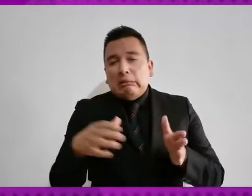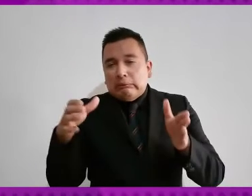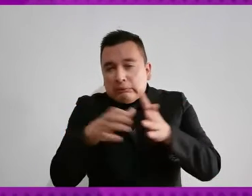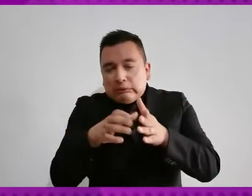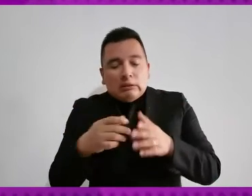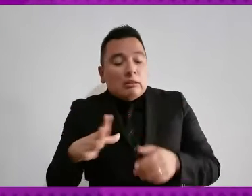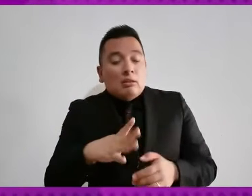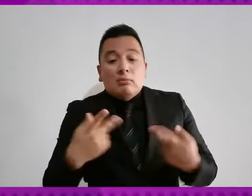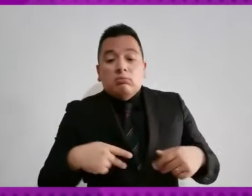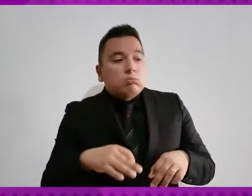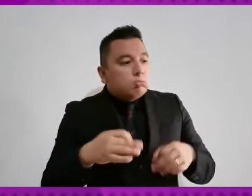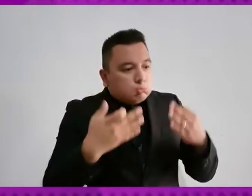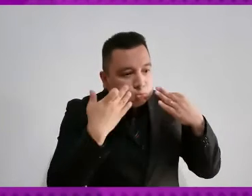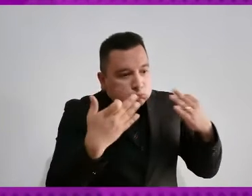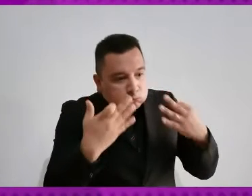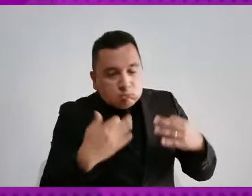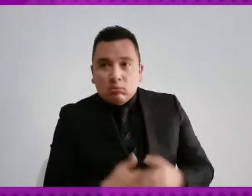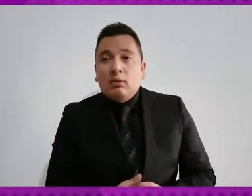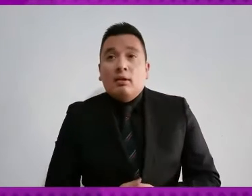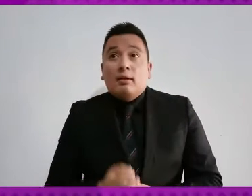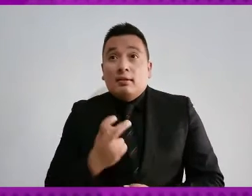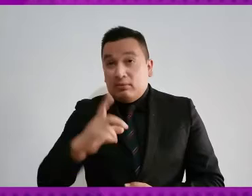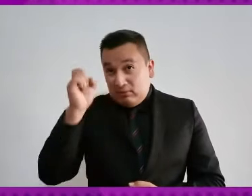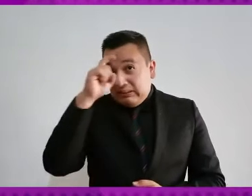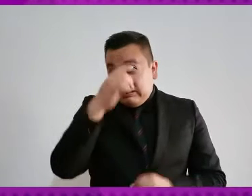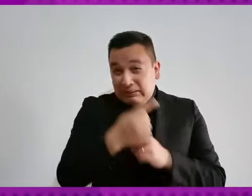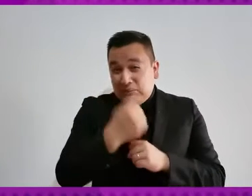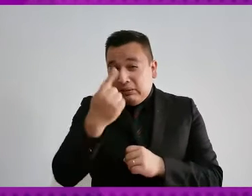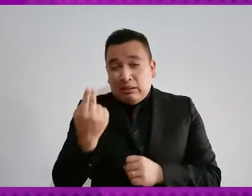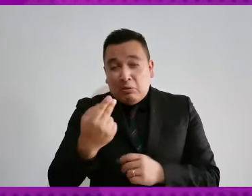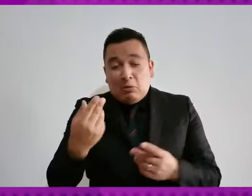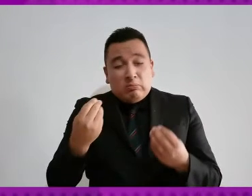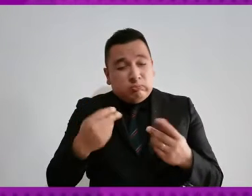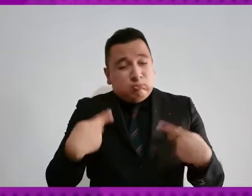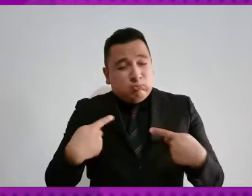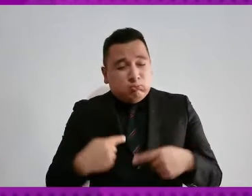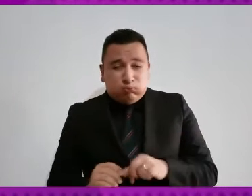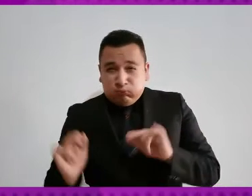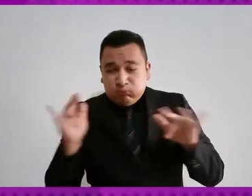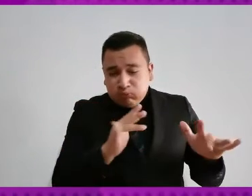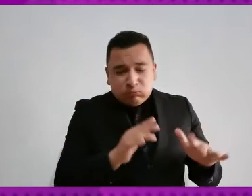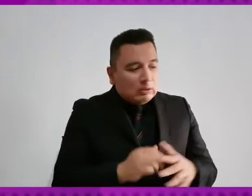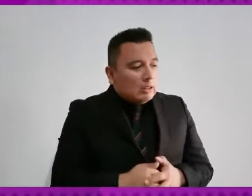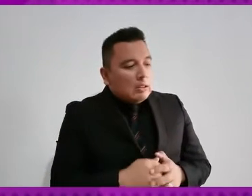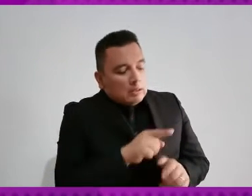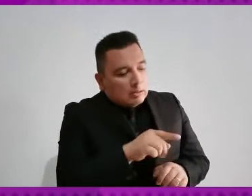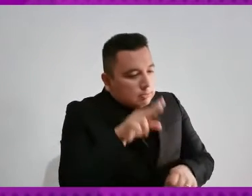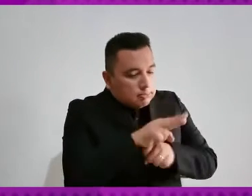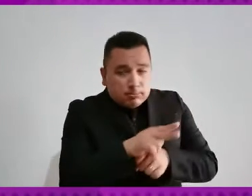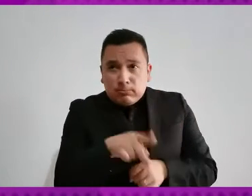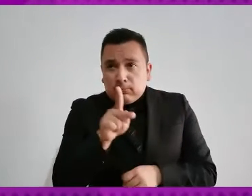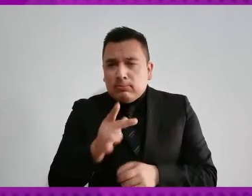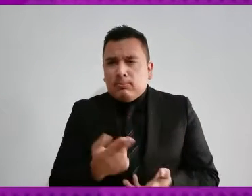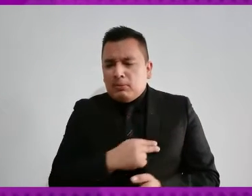Eso es importante, eso nos llevó a un reto por la cantidad de personas que tenían que estar en la casilla. Sin embargo, en ningún momento